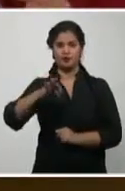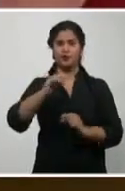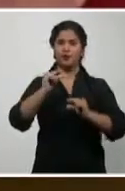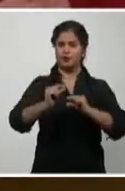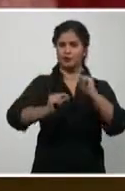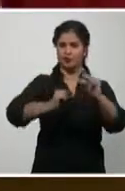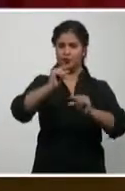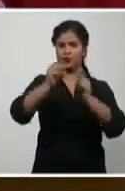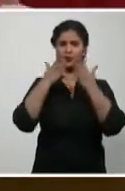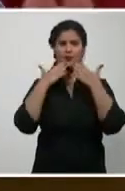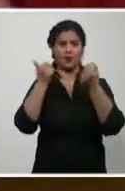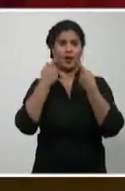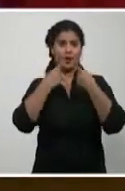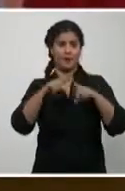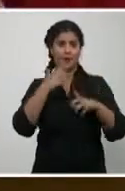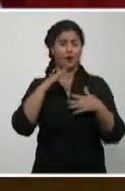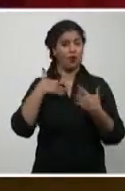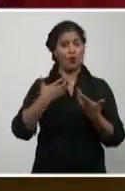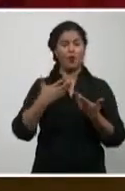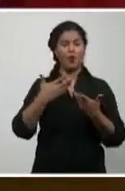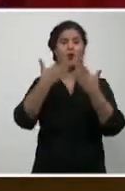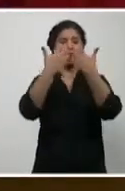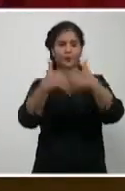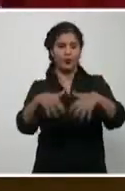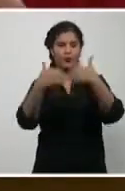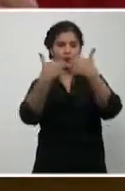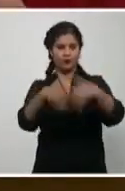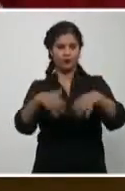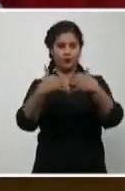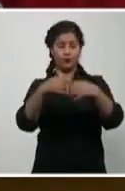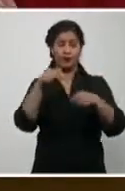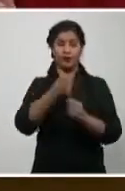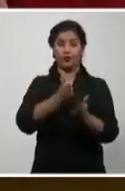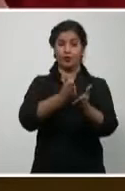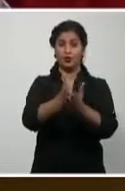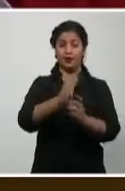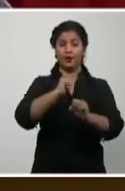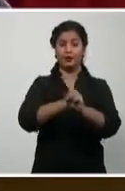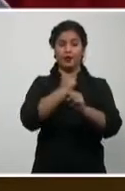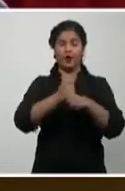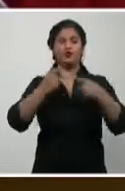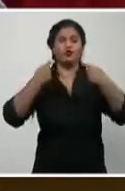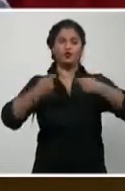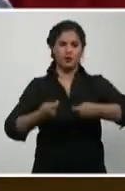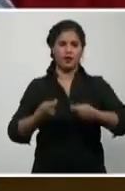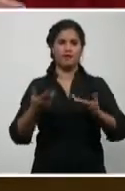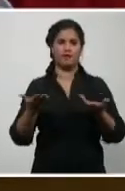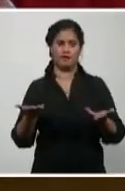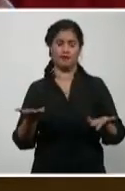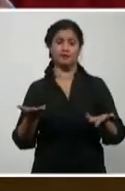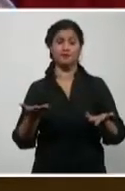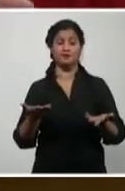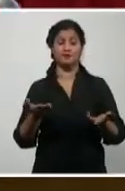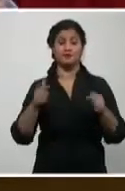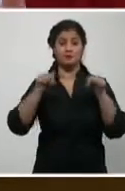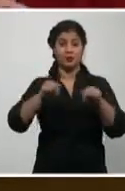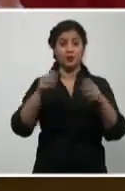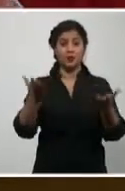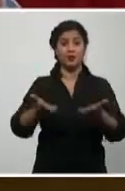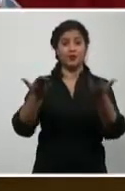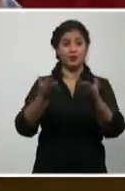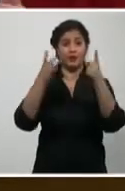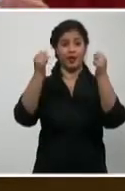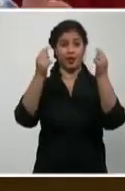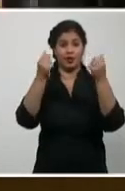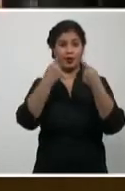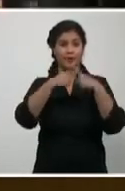más producción, hay mejora económica, hay las contribuciones, todo eso. Ese es levantar la economía, para levantar